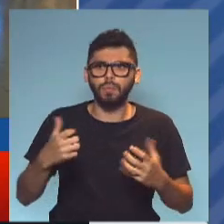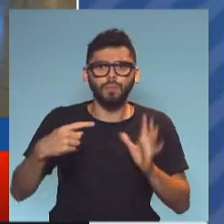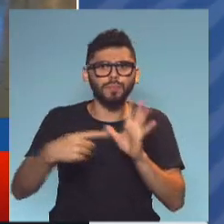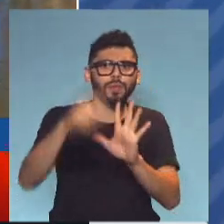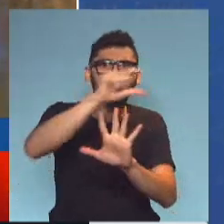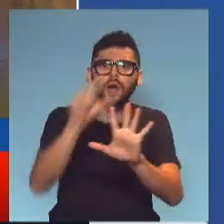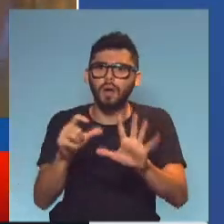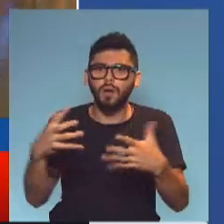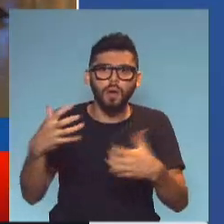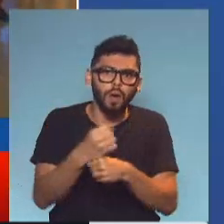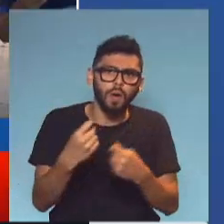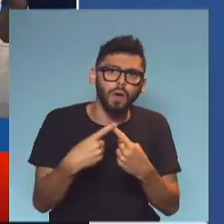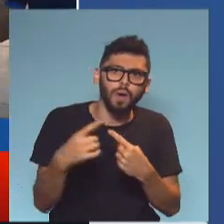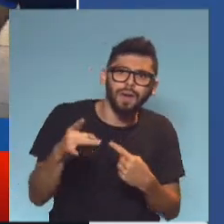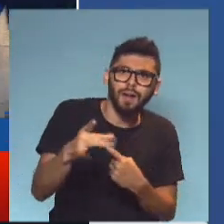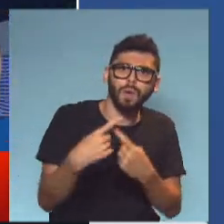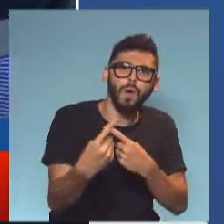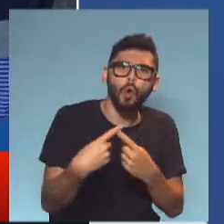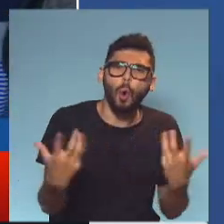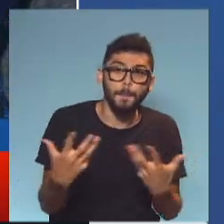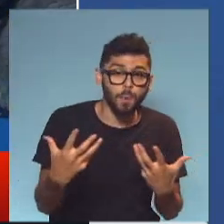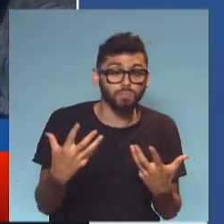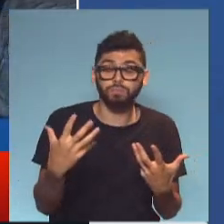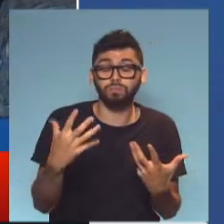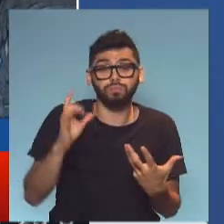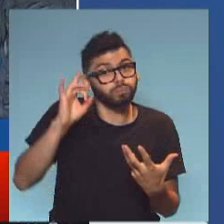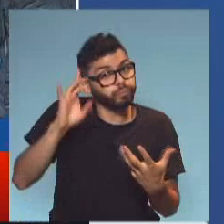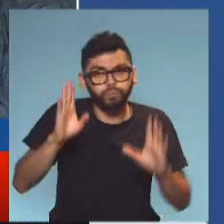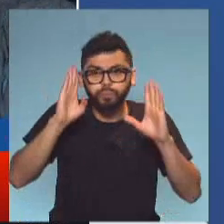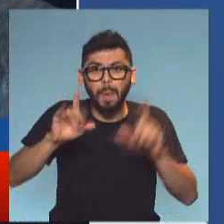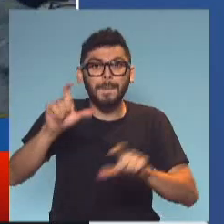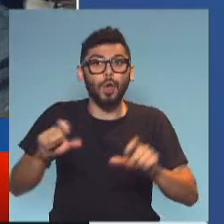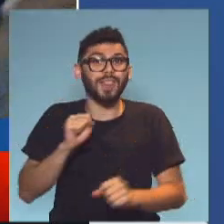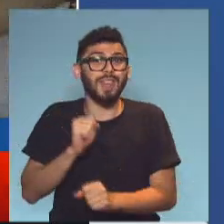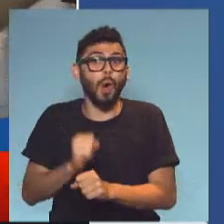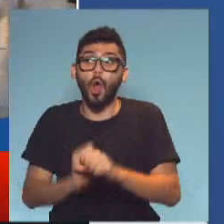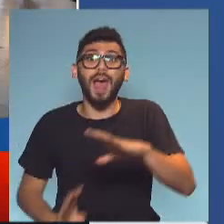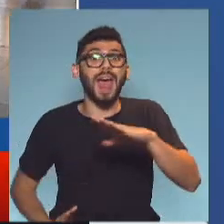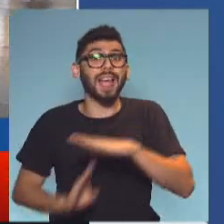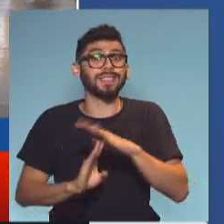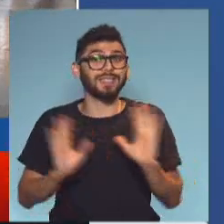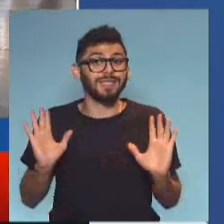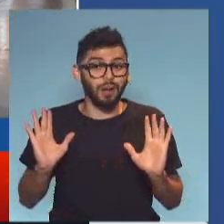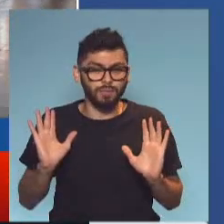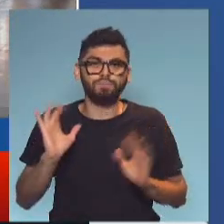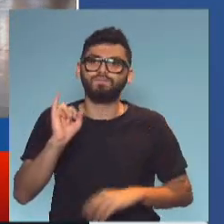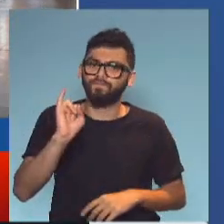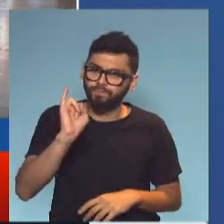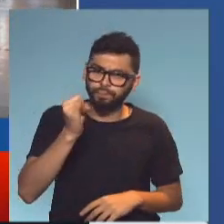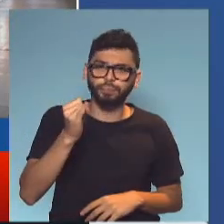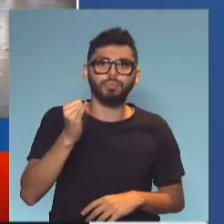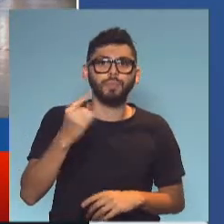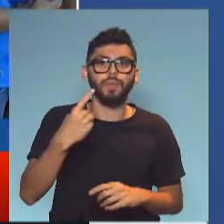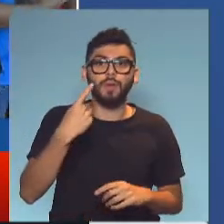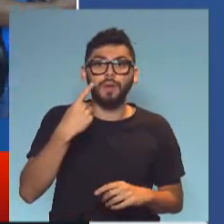Bueno, comienza a funcionar solamente para trabajadores y para trabajadoras esenciales. Así es, mañana